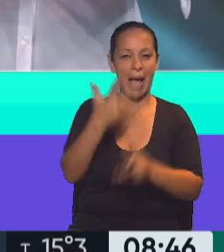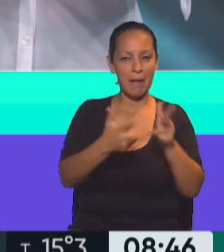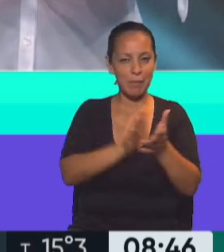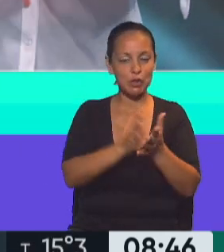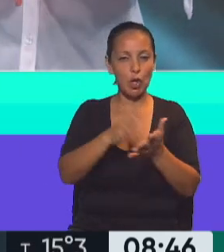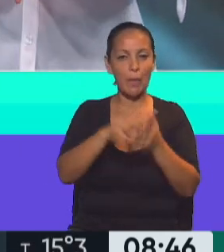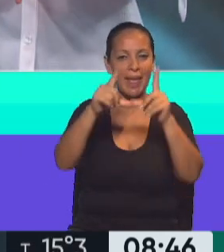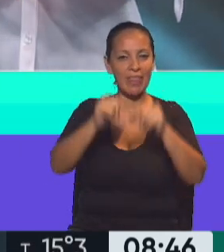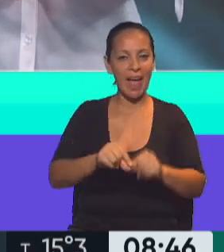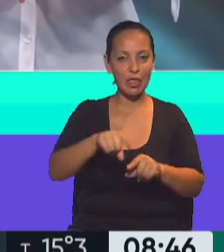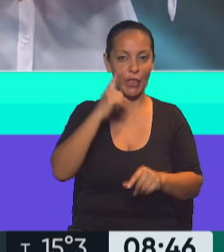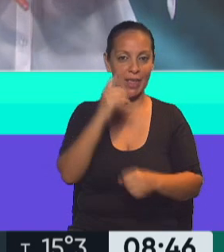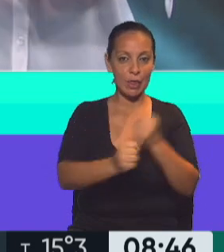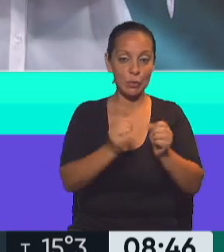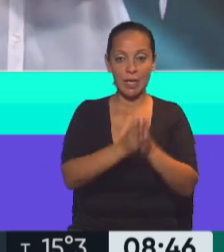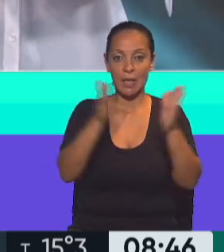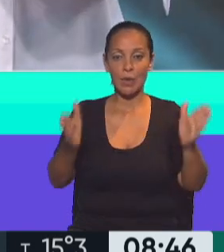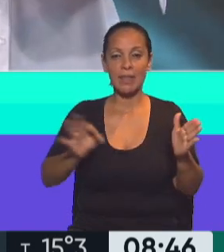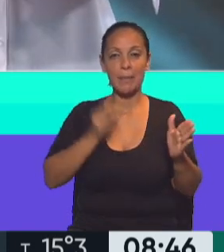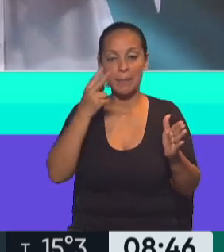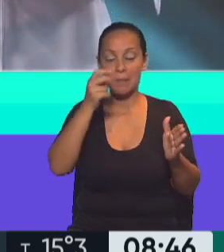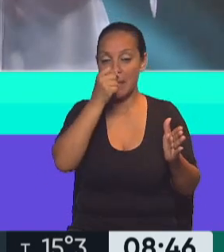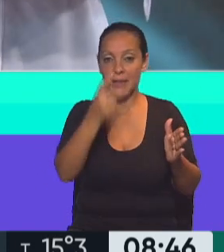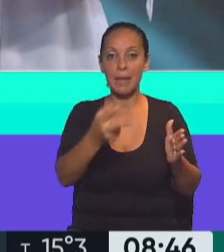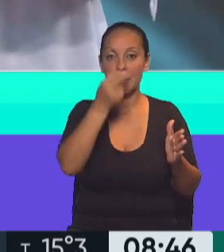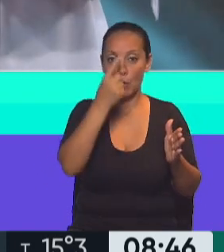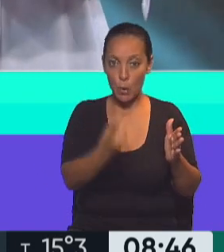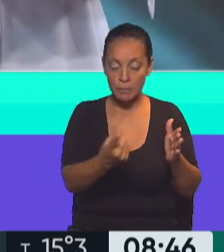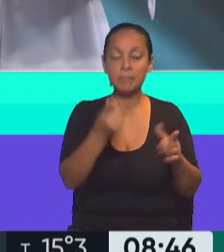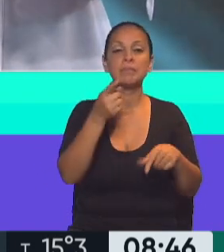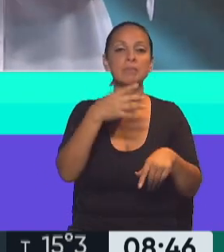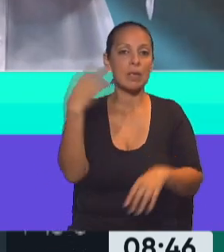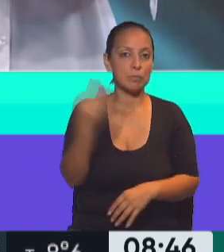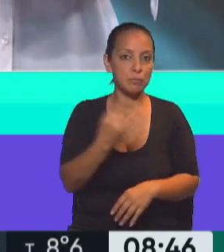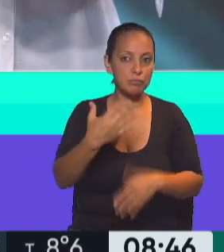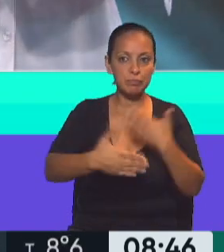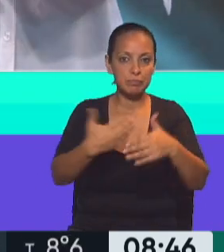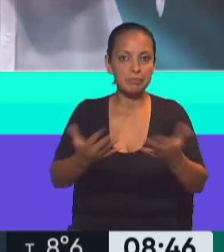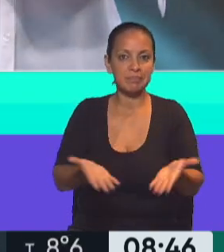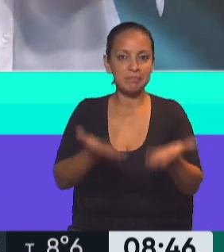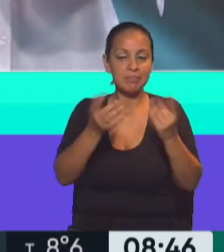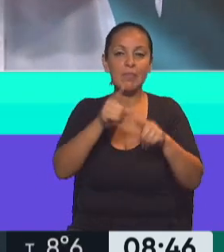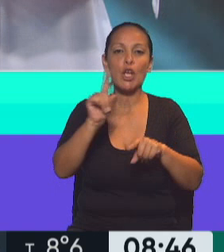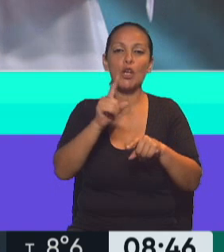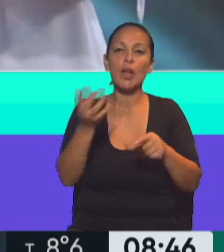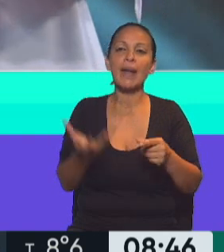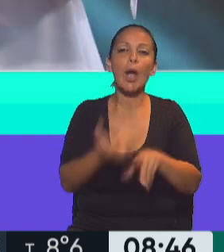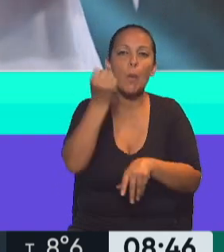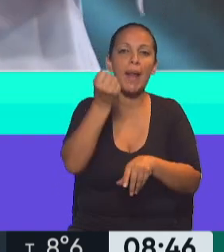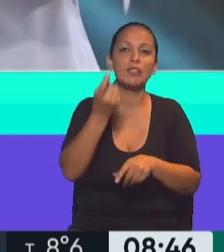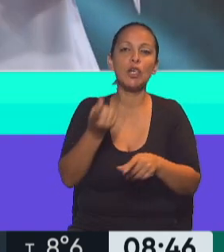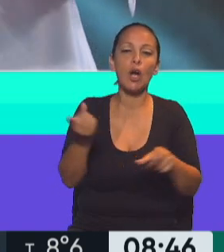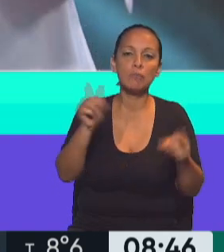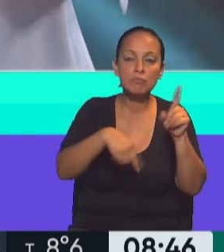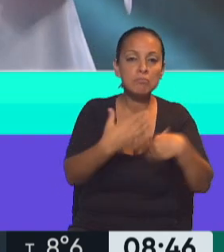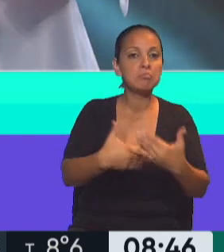que realmente en 2021 fueron muy buenos y no es que simplemente ahí se trató de una recuperación o un rebote,